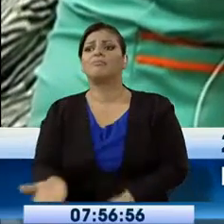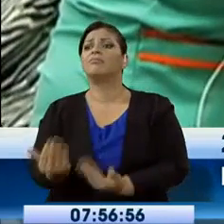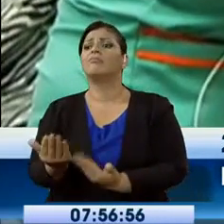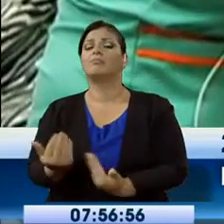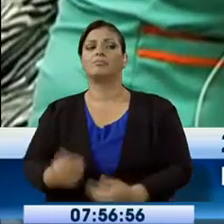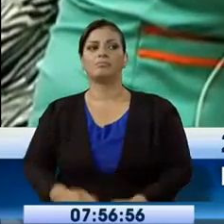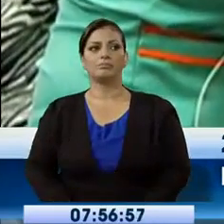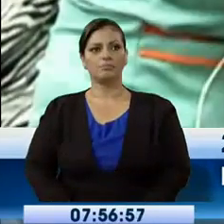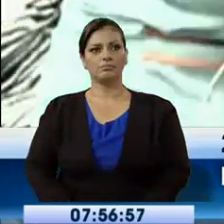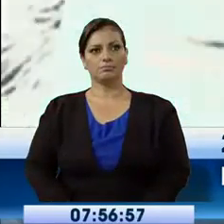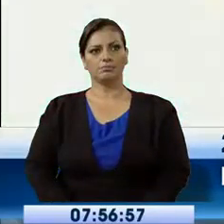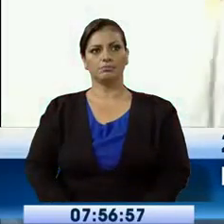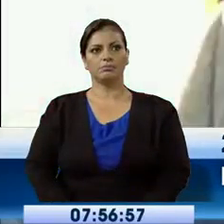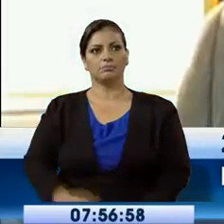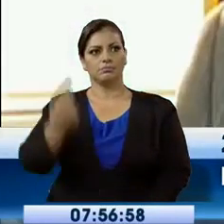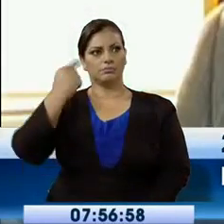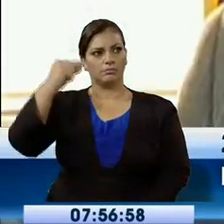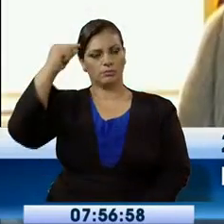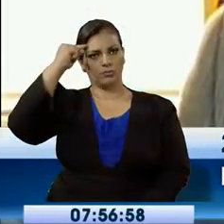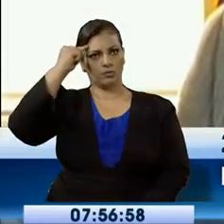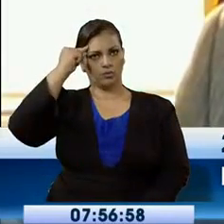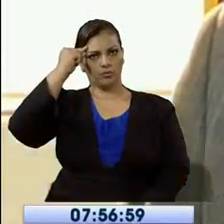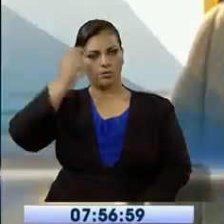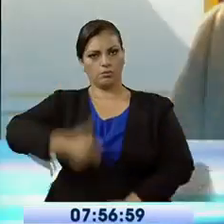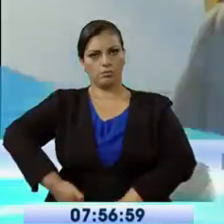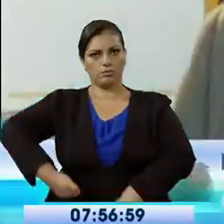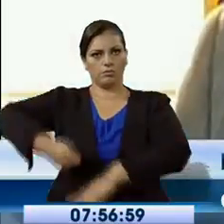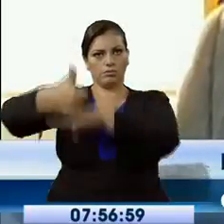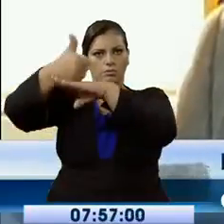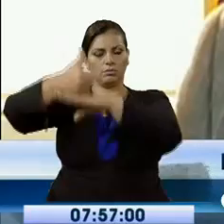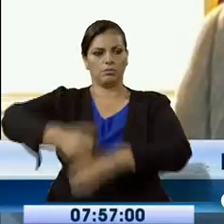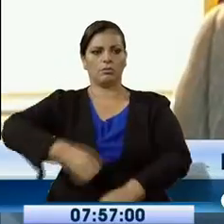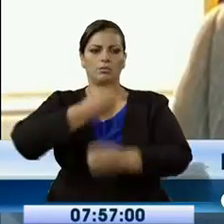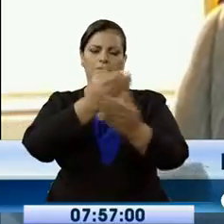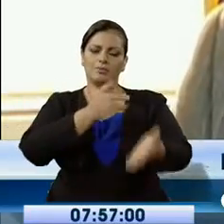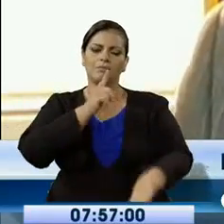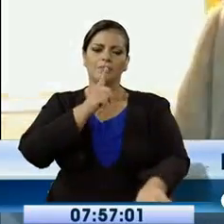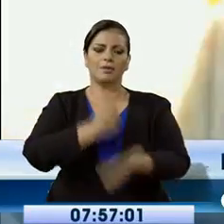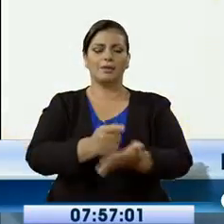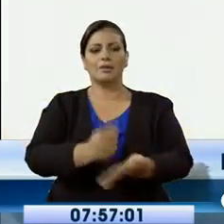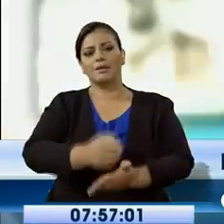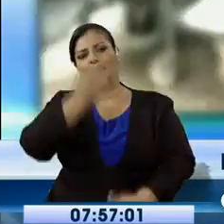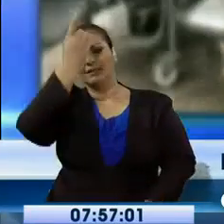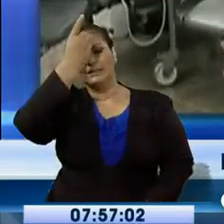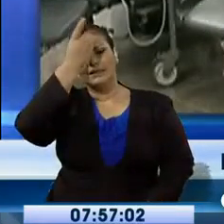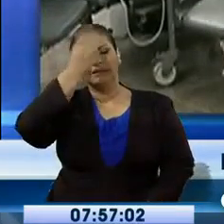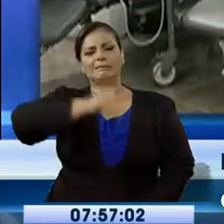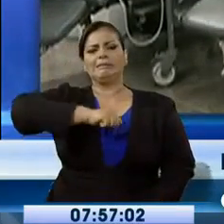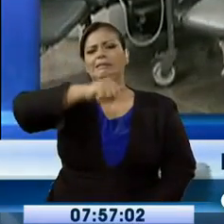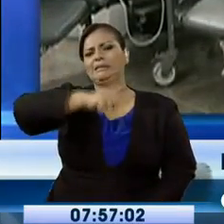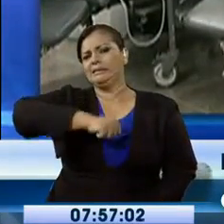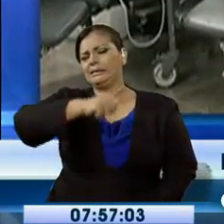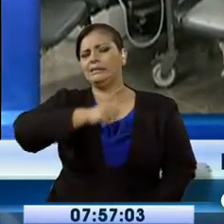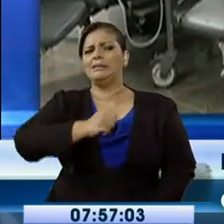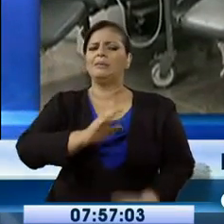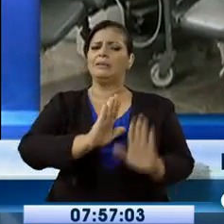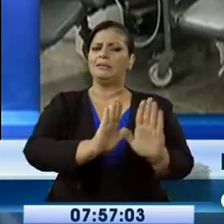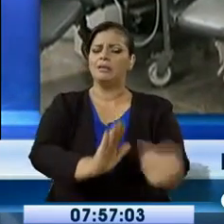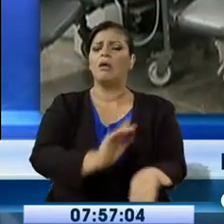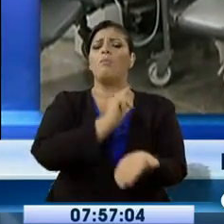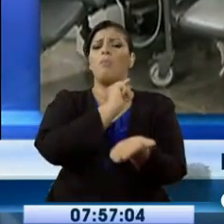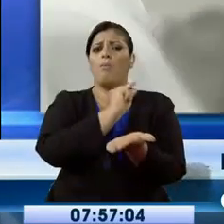acreditaciones están en proceso. Efectivamente, han habido algunos desfases en el pago a algunas